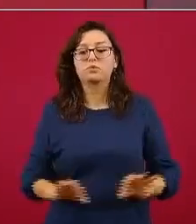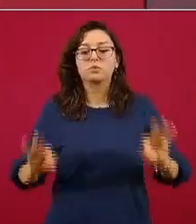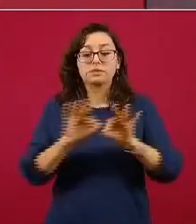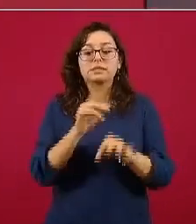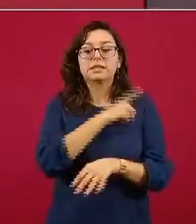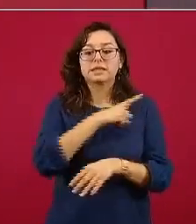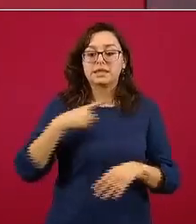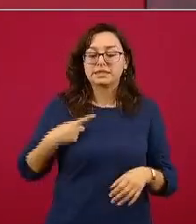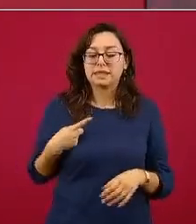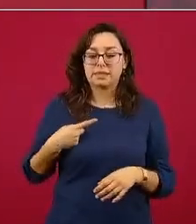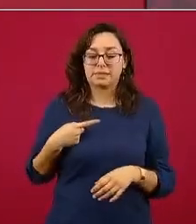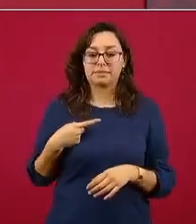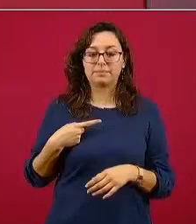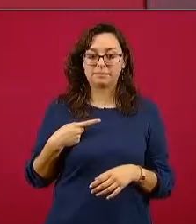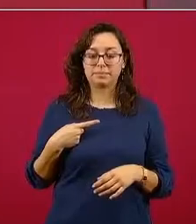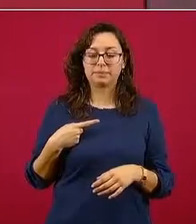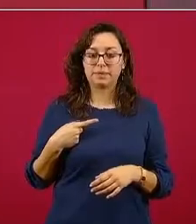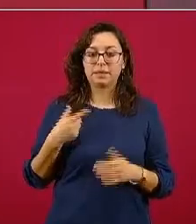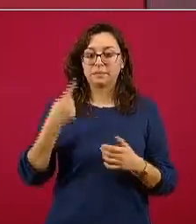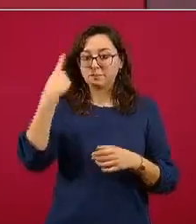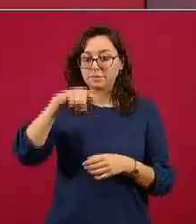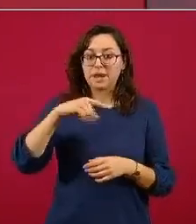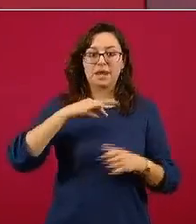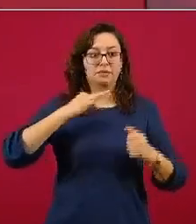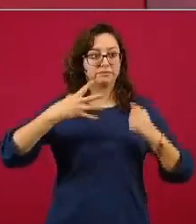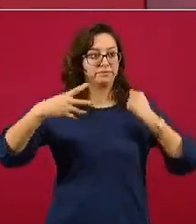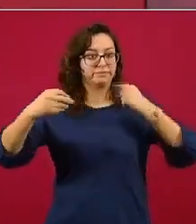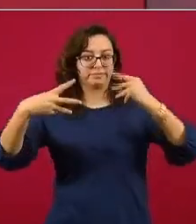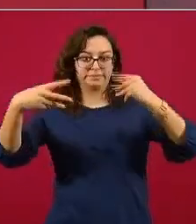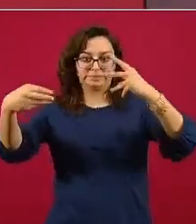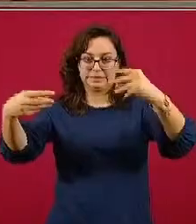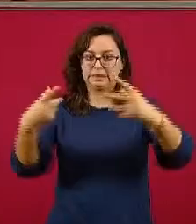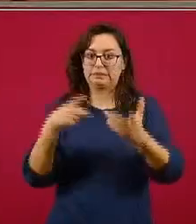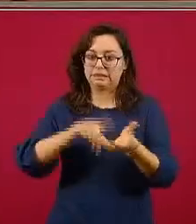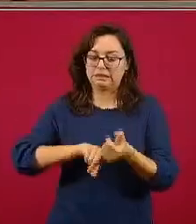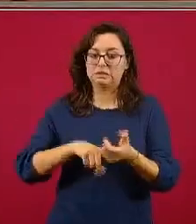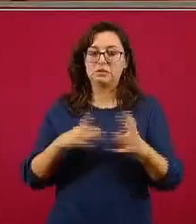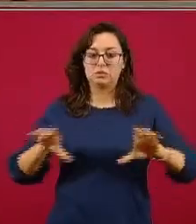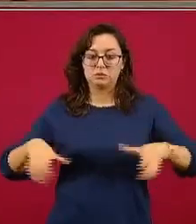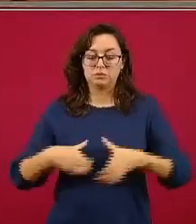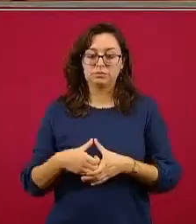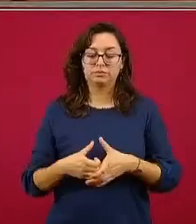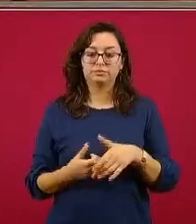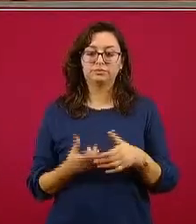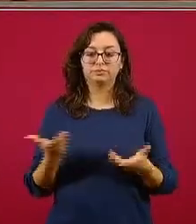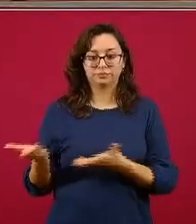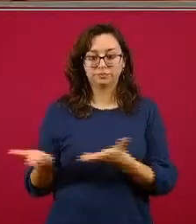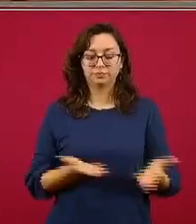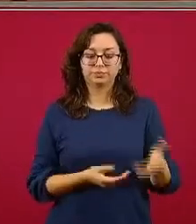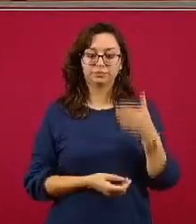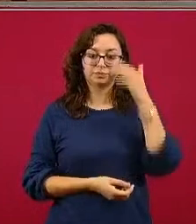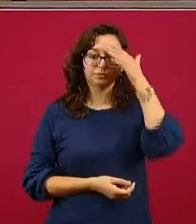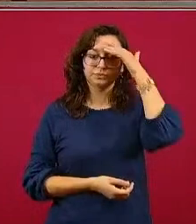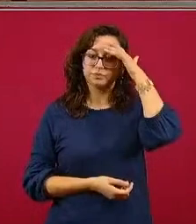los contagios de SARS-CoV-2 en la comunidad. Por favor, doctora Salomía.